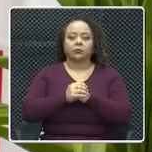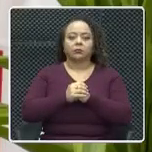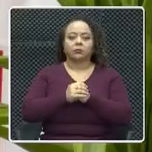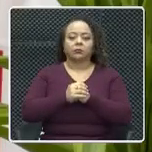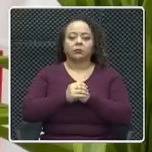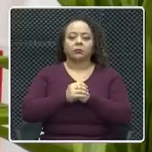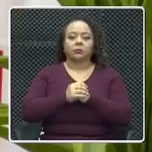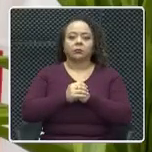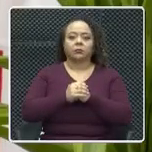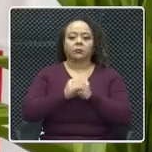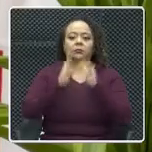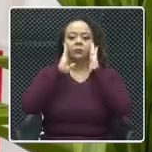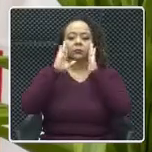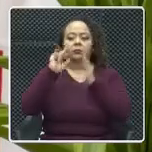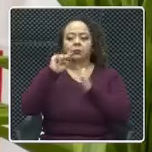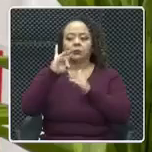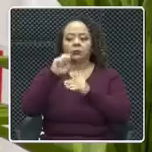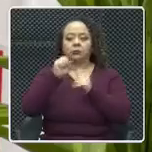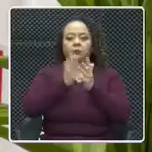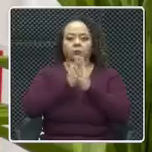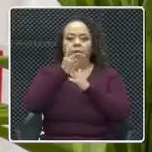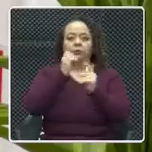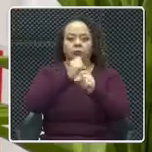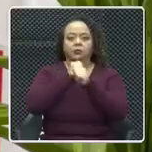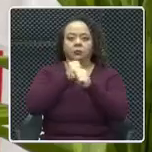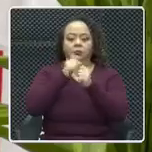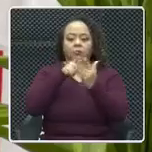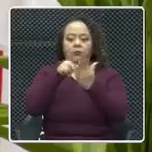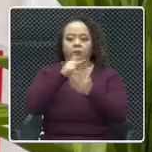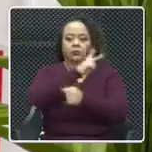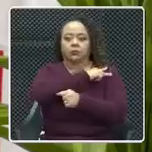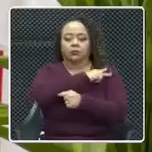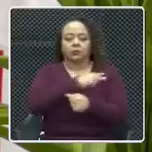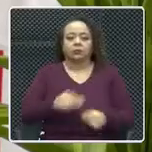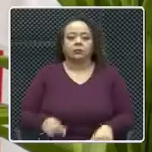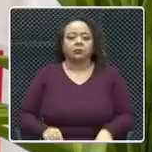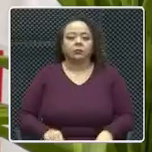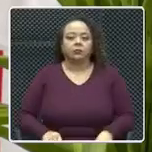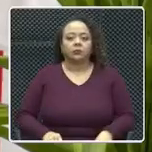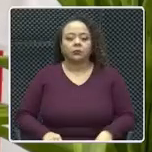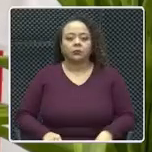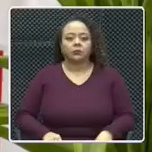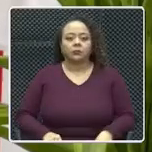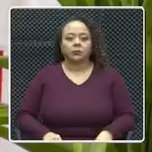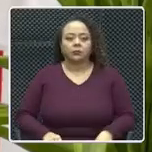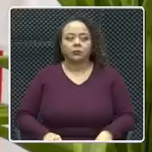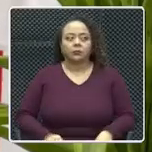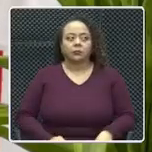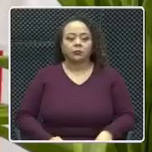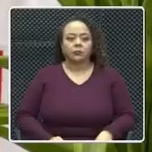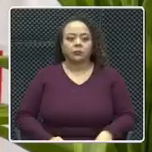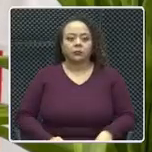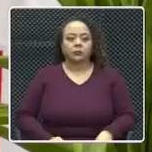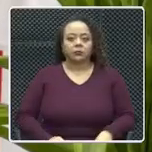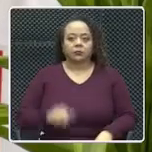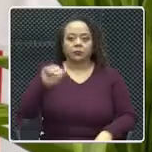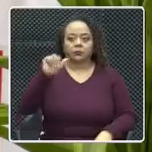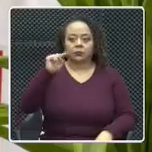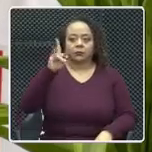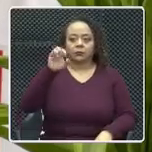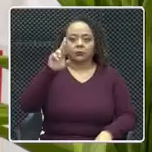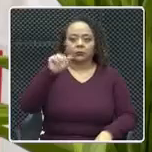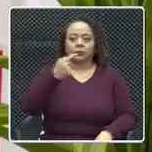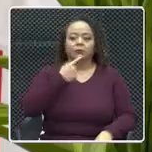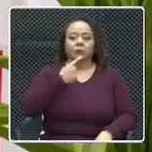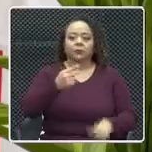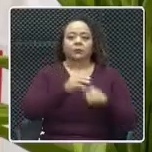la atención en el INS a través de la póliza que paga el patrón, nos dice Stephanie. Andrea nos dice, en